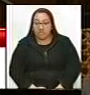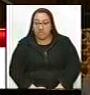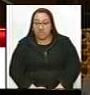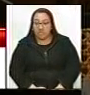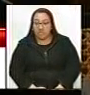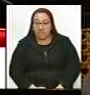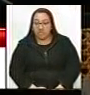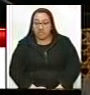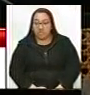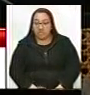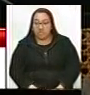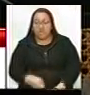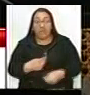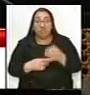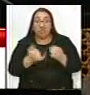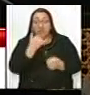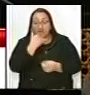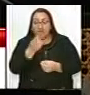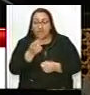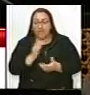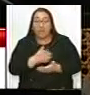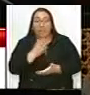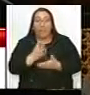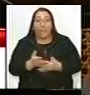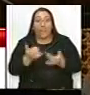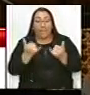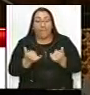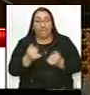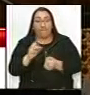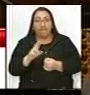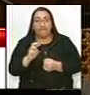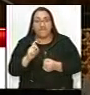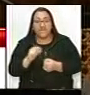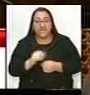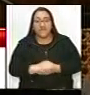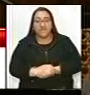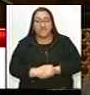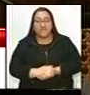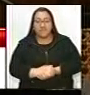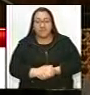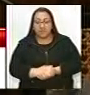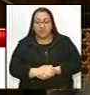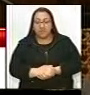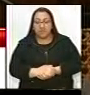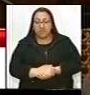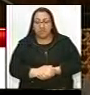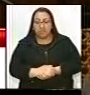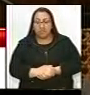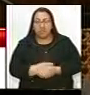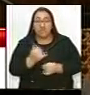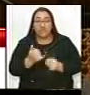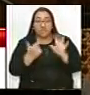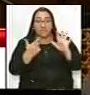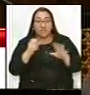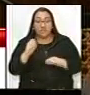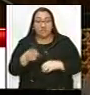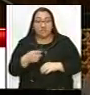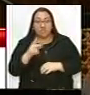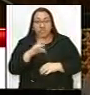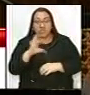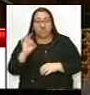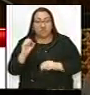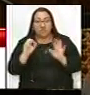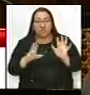qué pasó la situación actual de la red dorsal nacional de fibra óptica ahora es de 70 mil